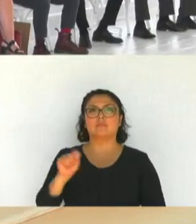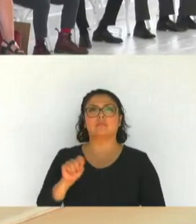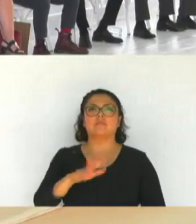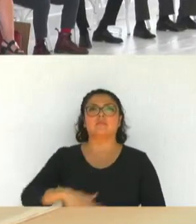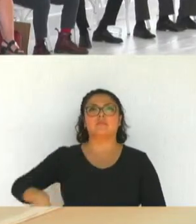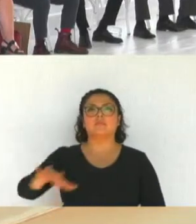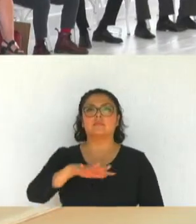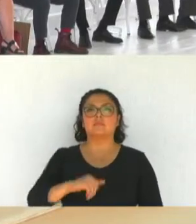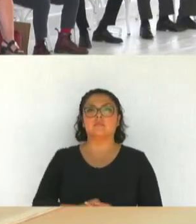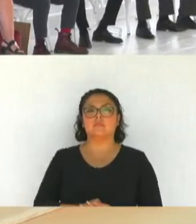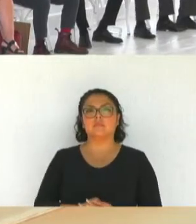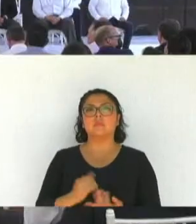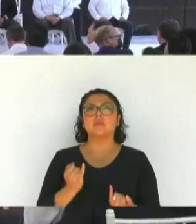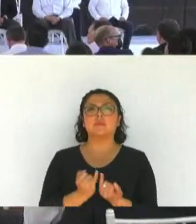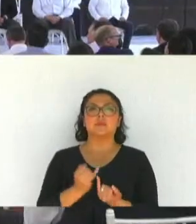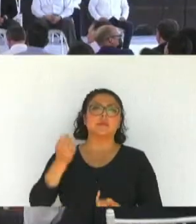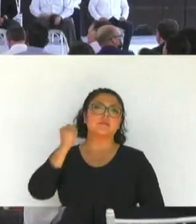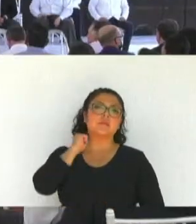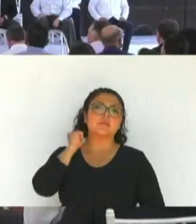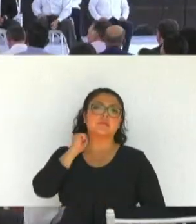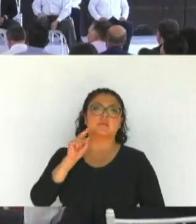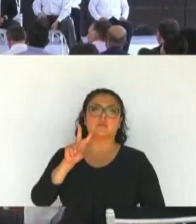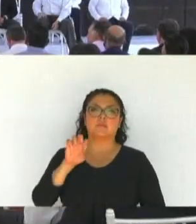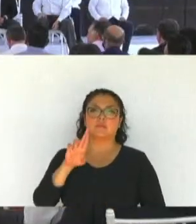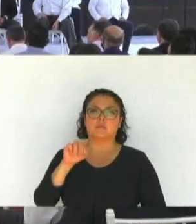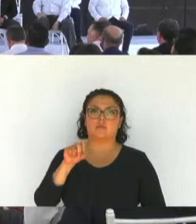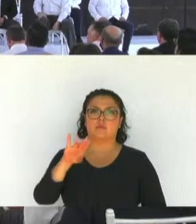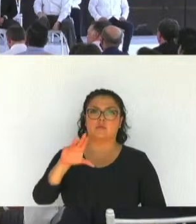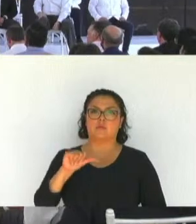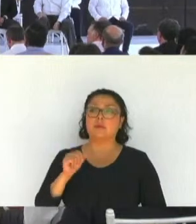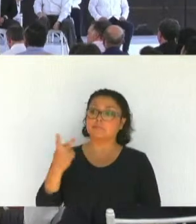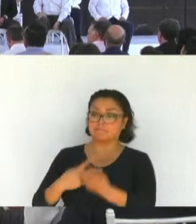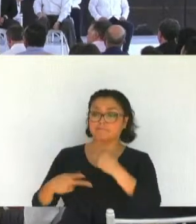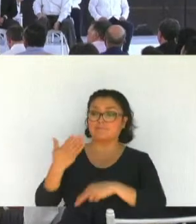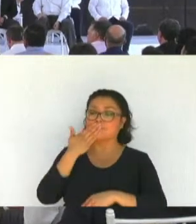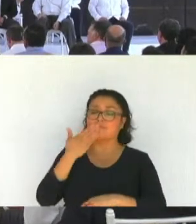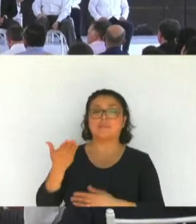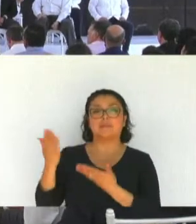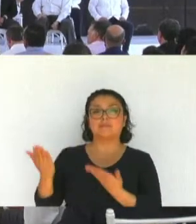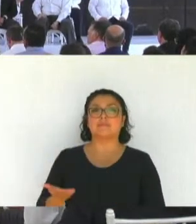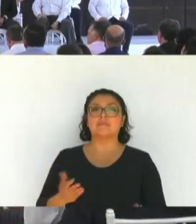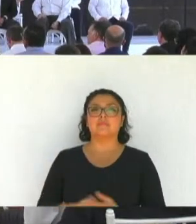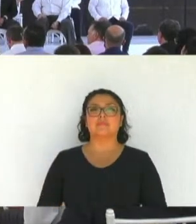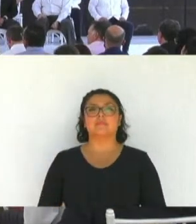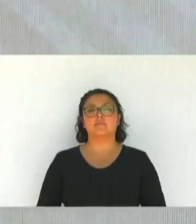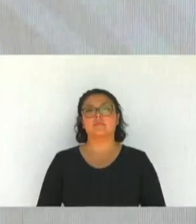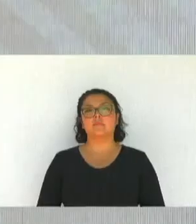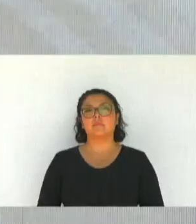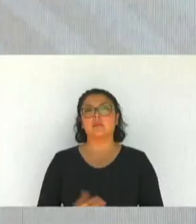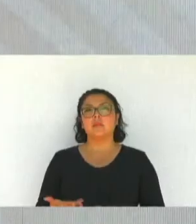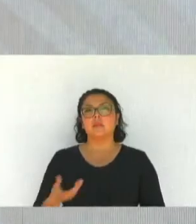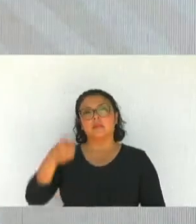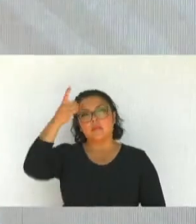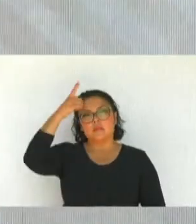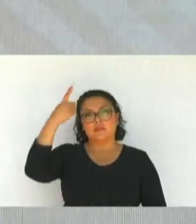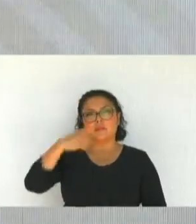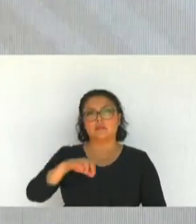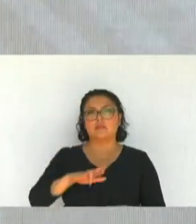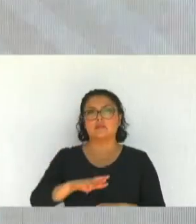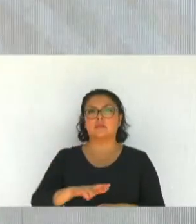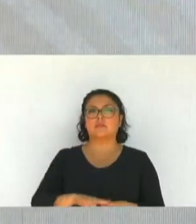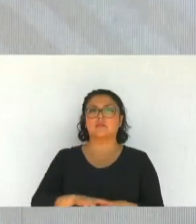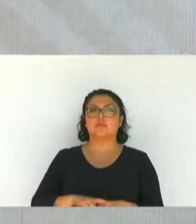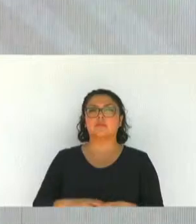Verónica Martínez, qué bueno que pudiste venir, gusto saludarte. Directora de Camimex, toda la